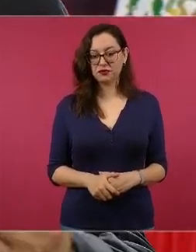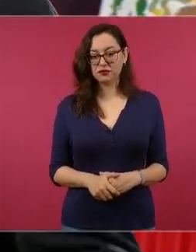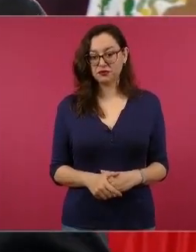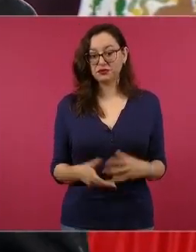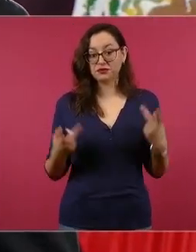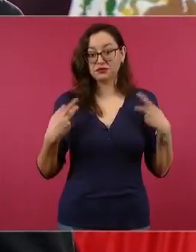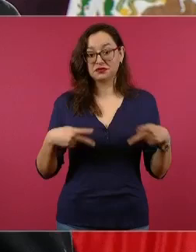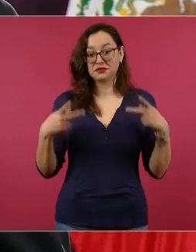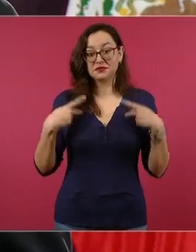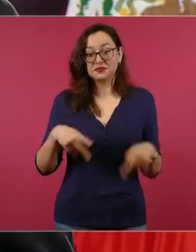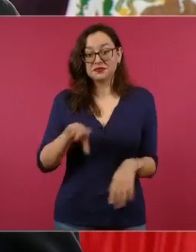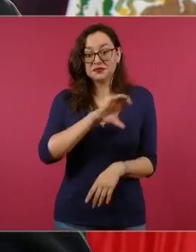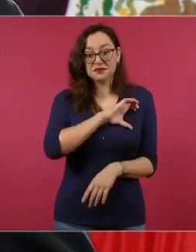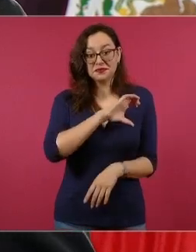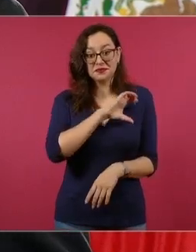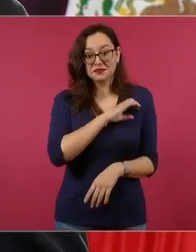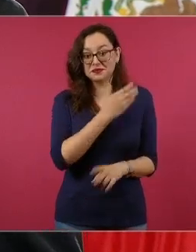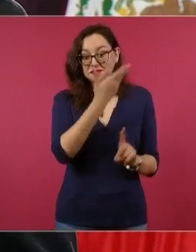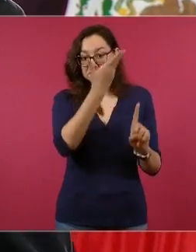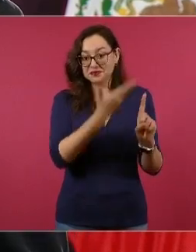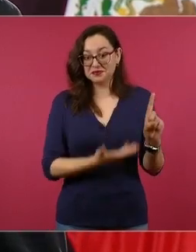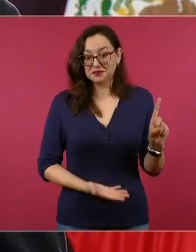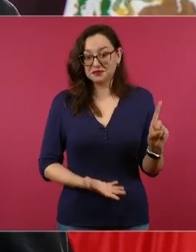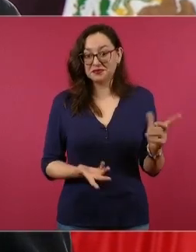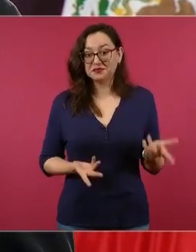lo quiere la gente.